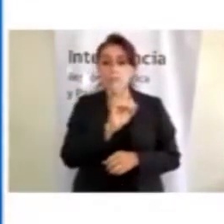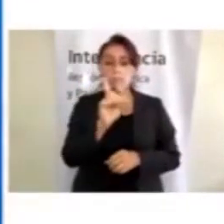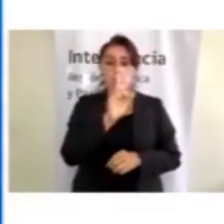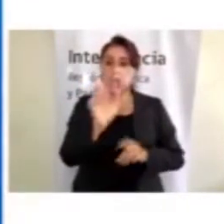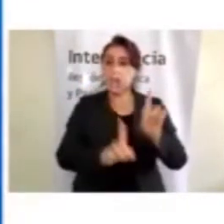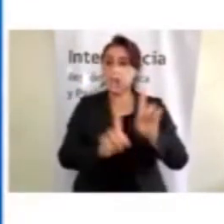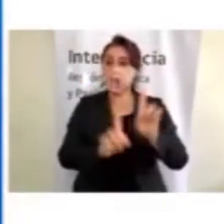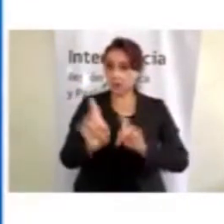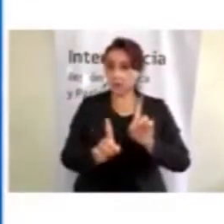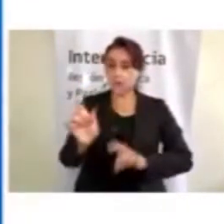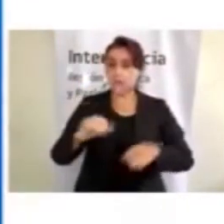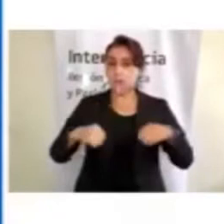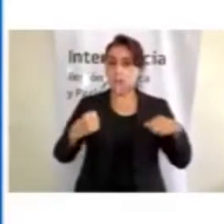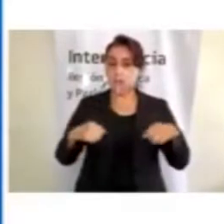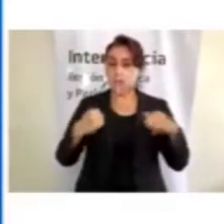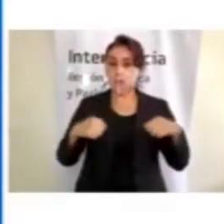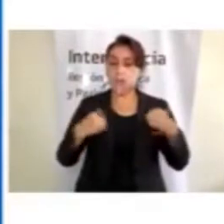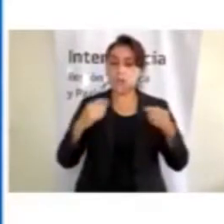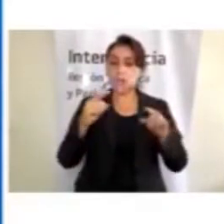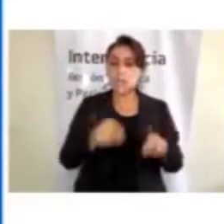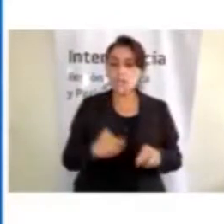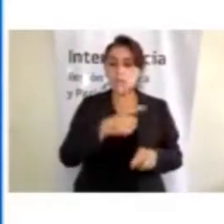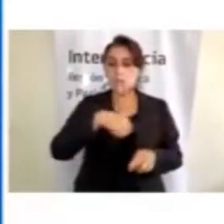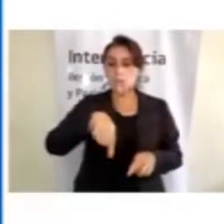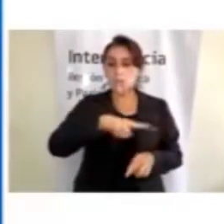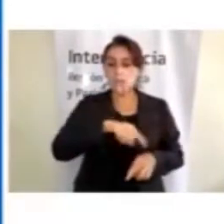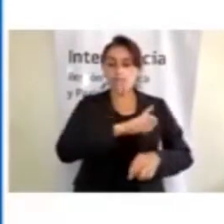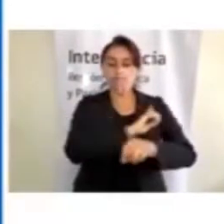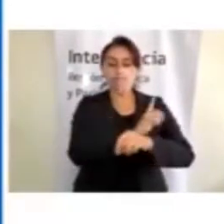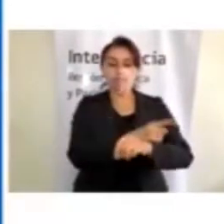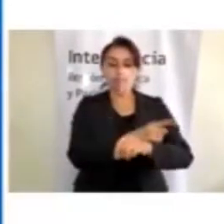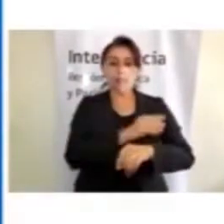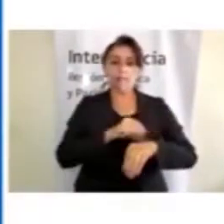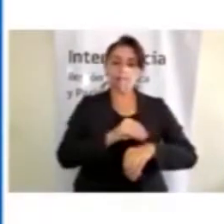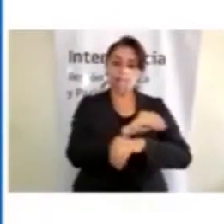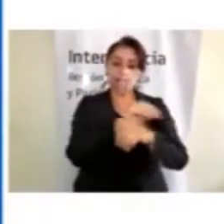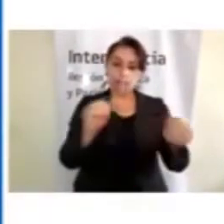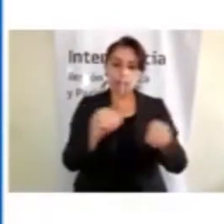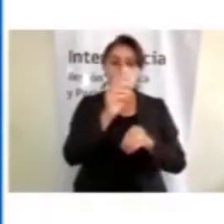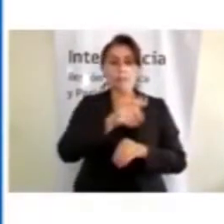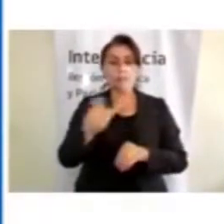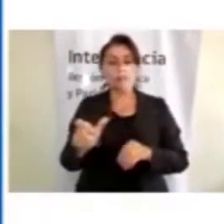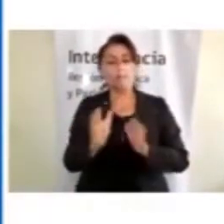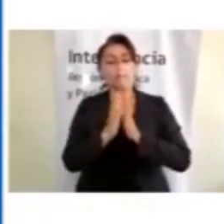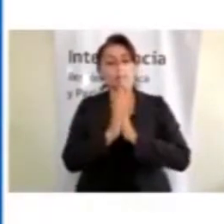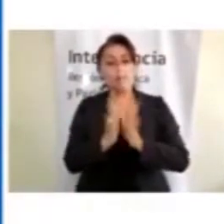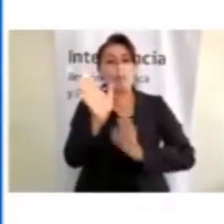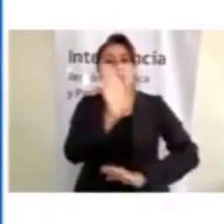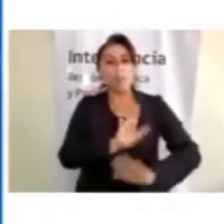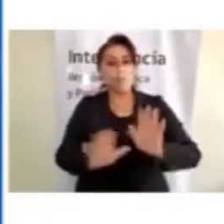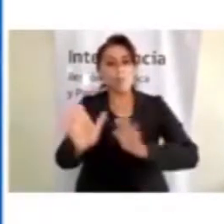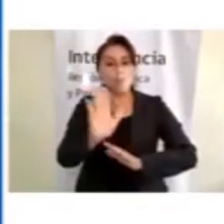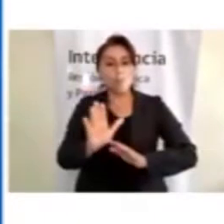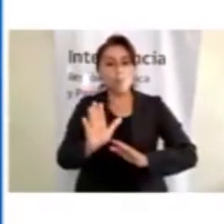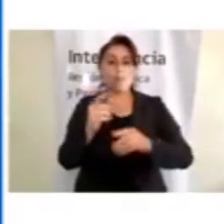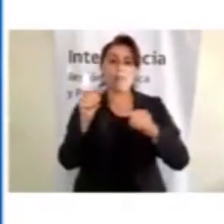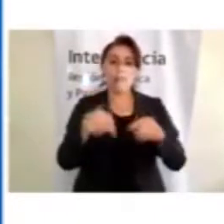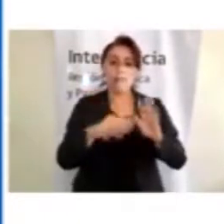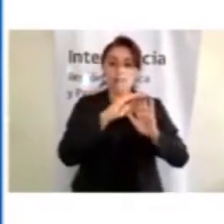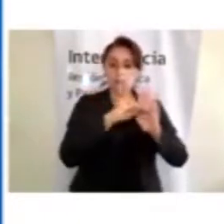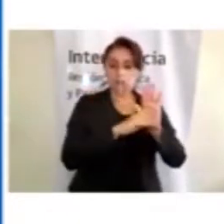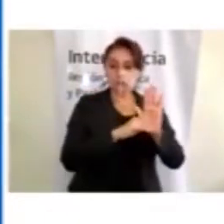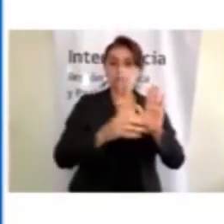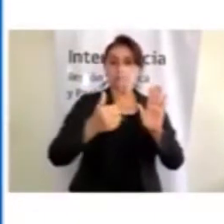son adultas mayores, y eso es lo que nos hace con más fuerza indicarle a las personas que se cuiden, que tomen los resguardos que